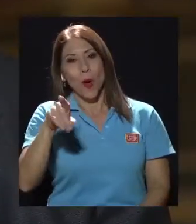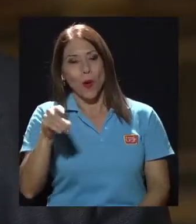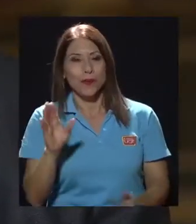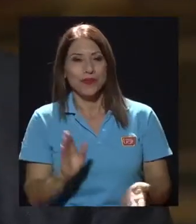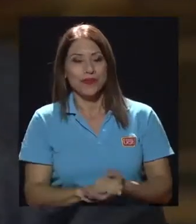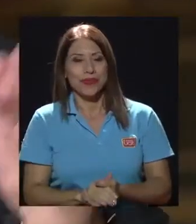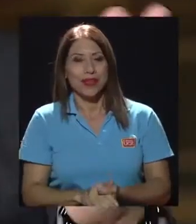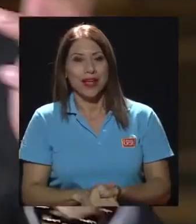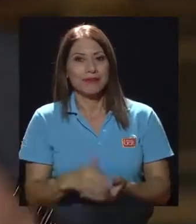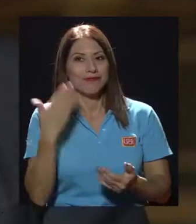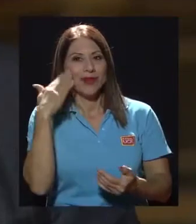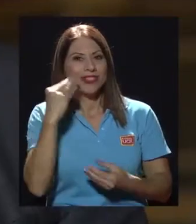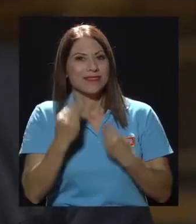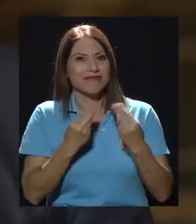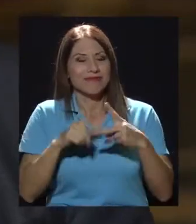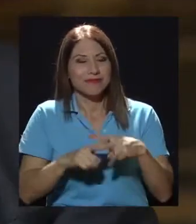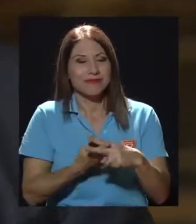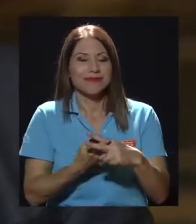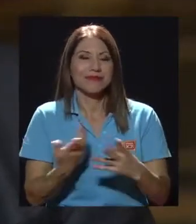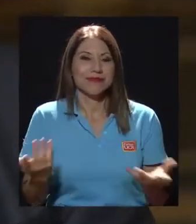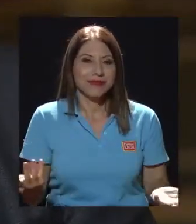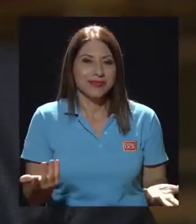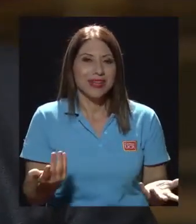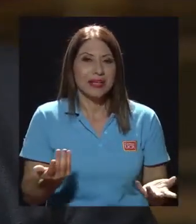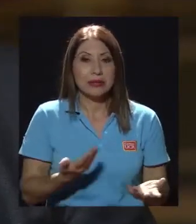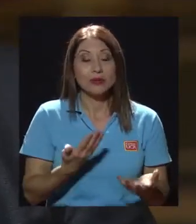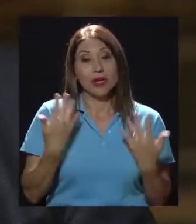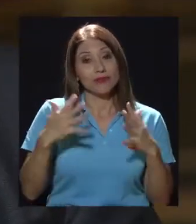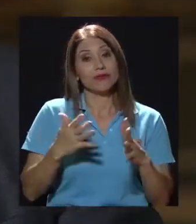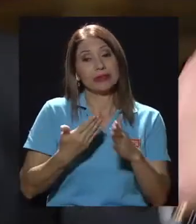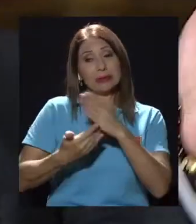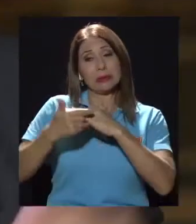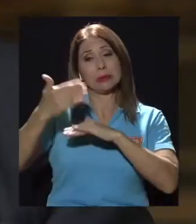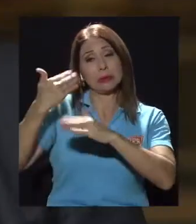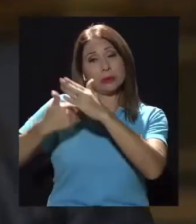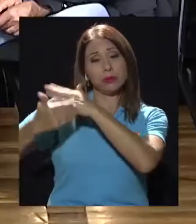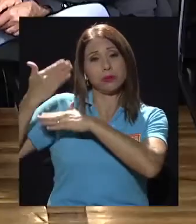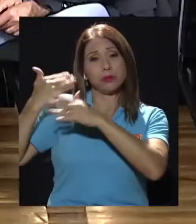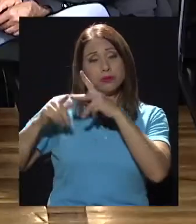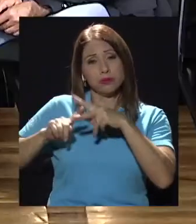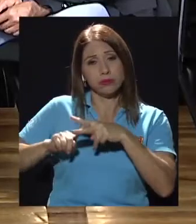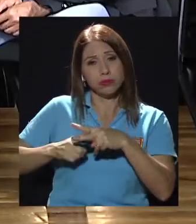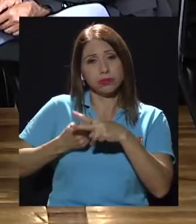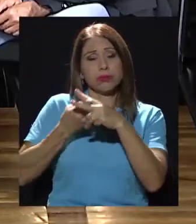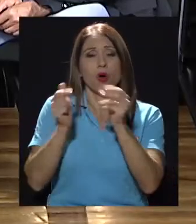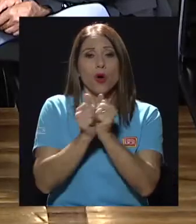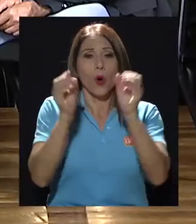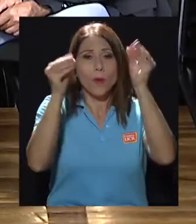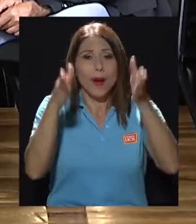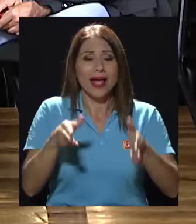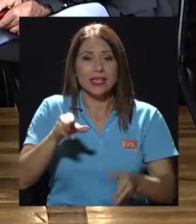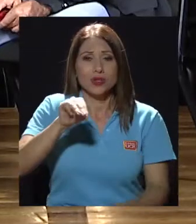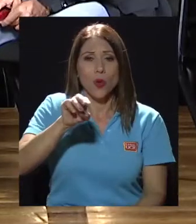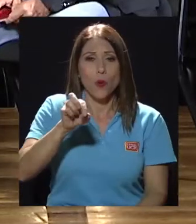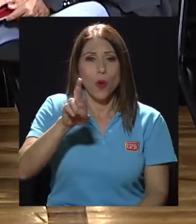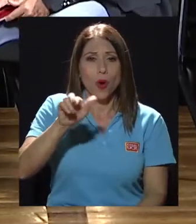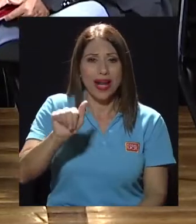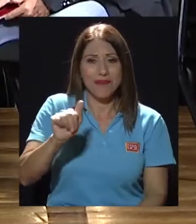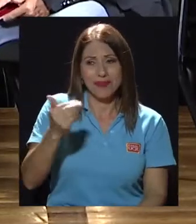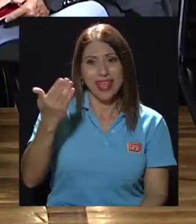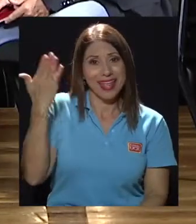no sé por dónde empezar. Bueno, los inicios se remontan bastante atrás, precisamente con el maestro Mora, que recién llegando de